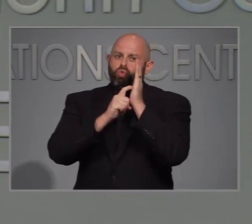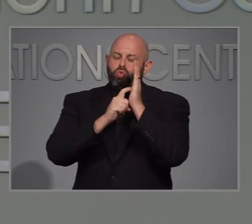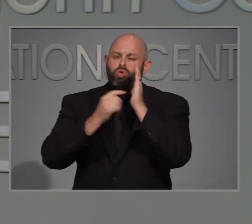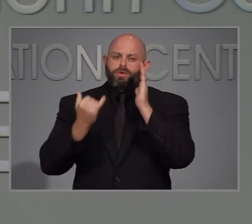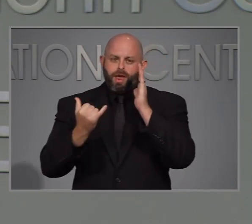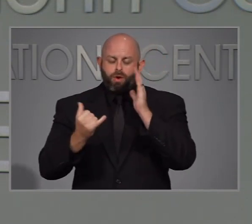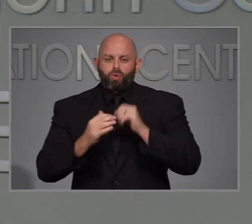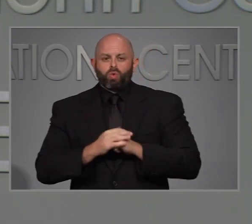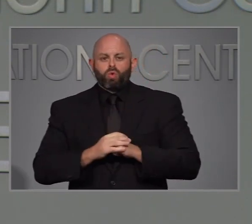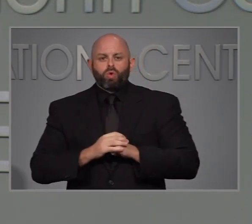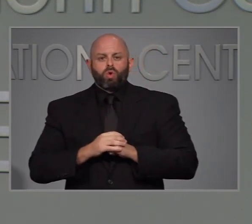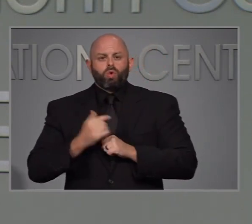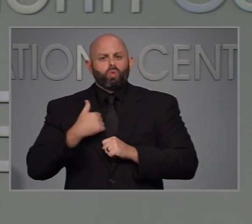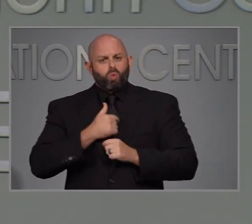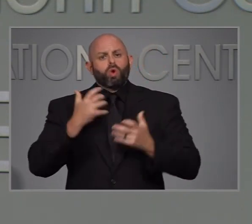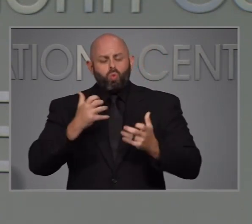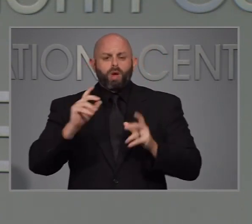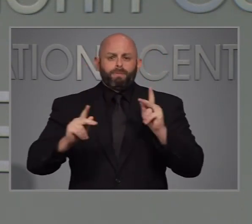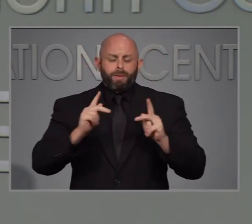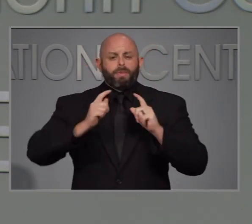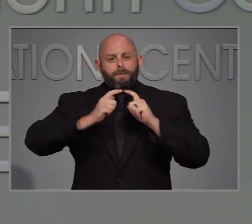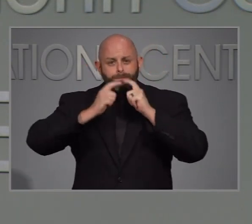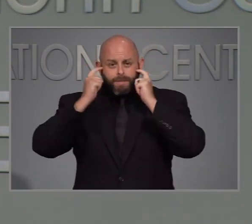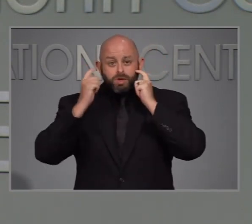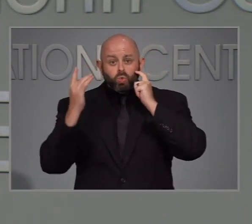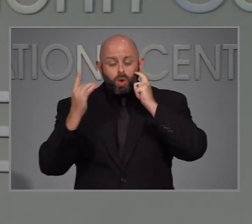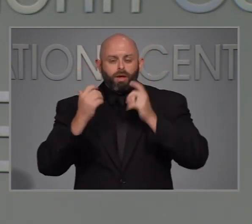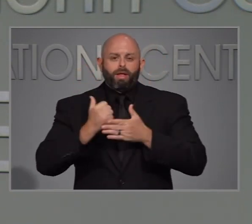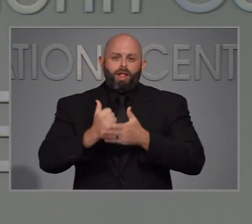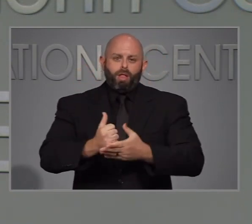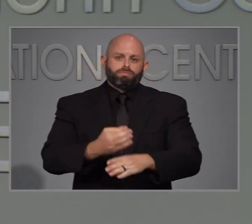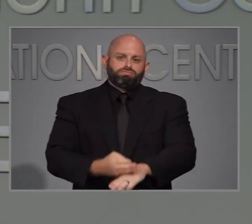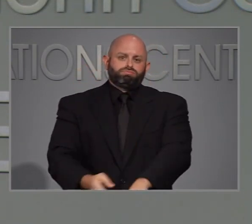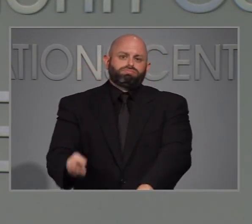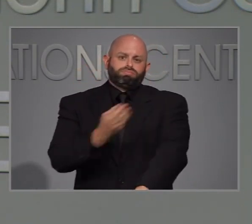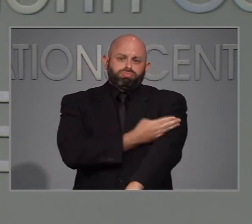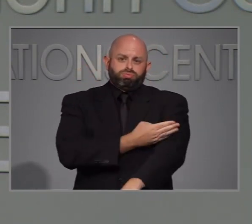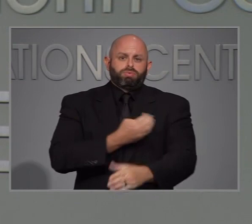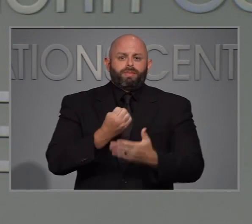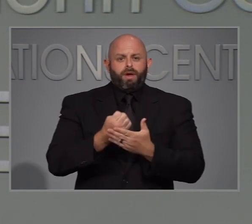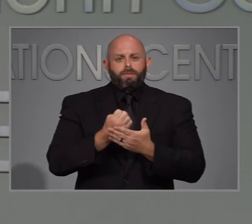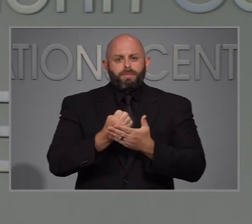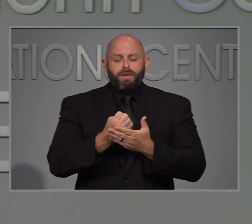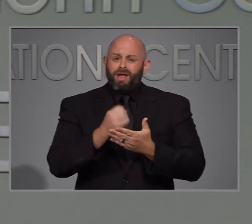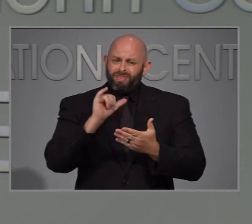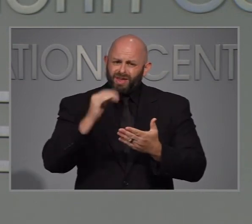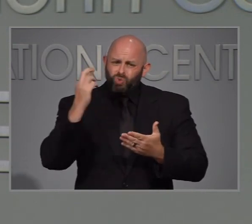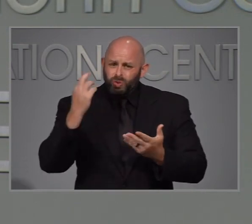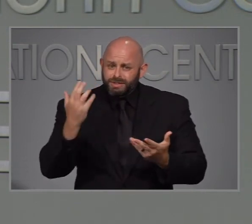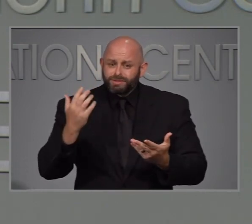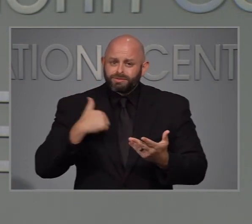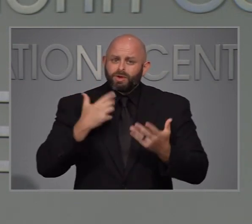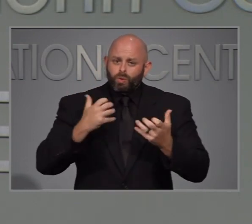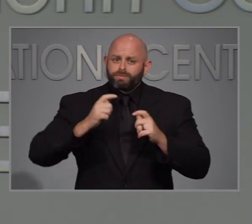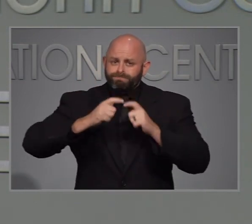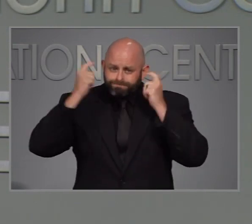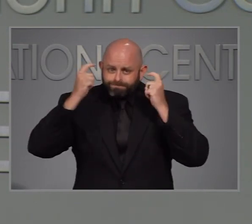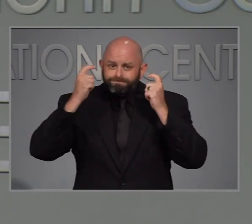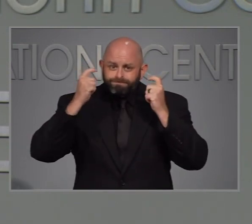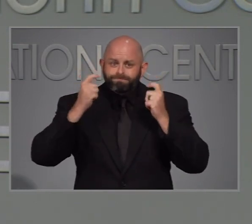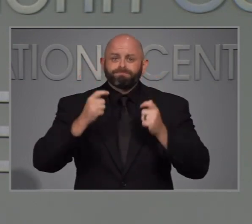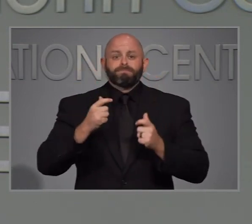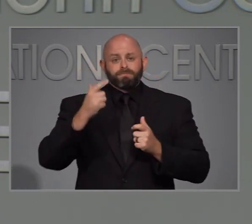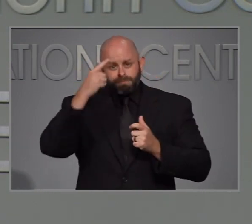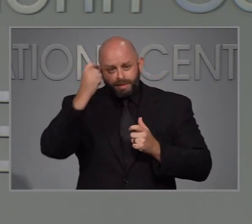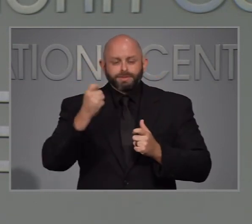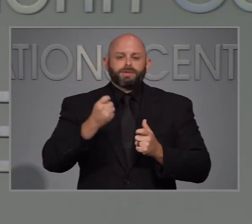personas acepten el uso de cubrebocas porque va a ayudar a mejorar nuestra economía. Esta es la clave para